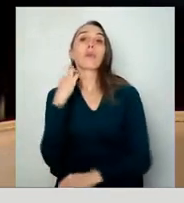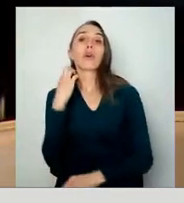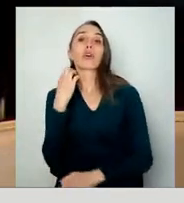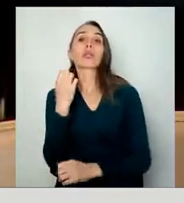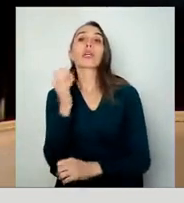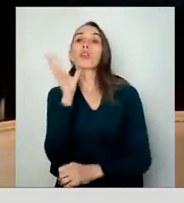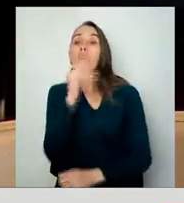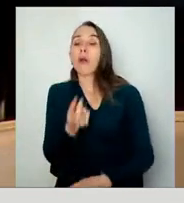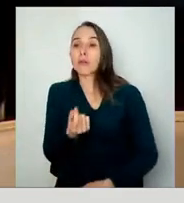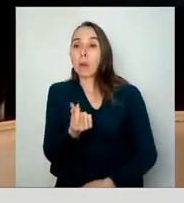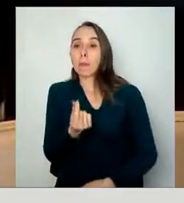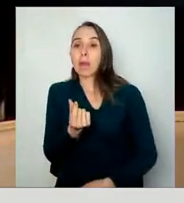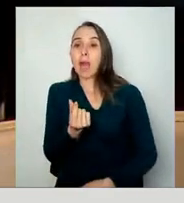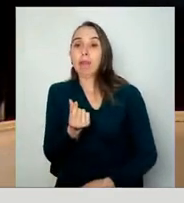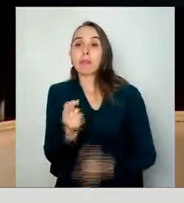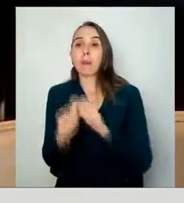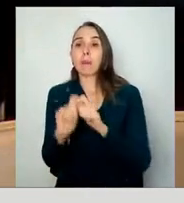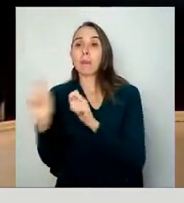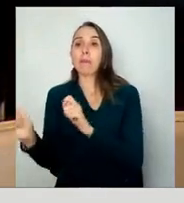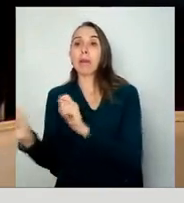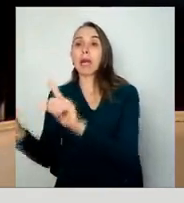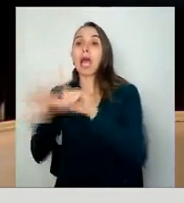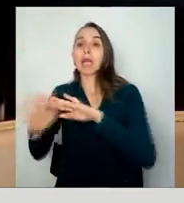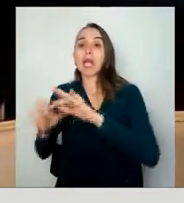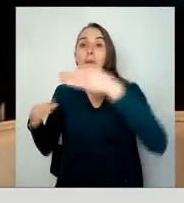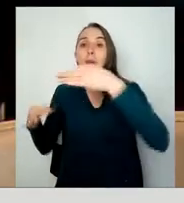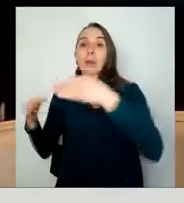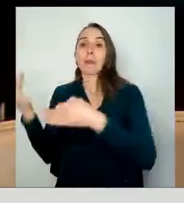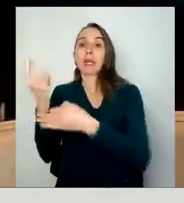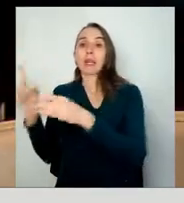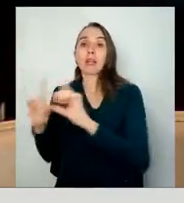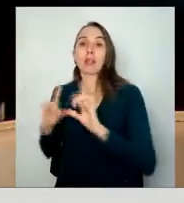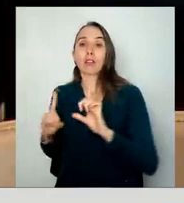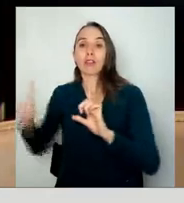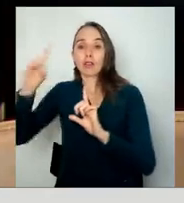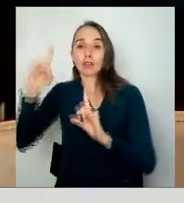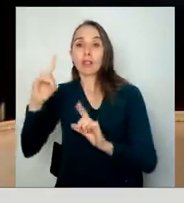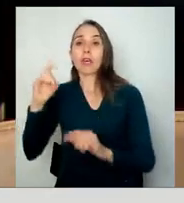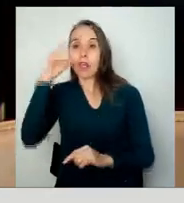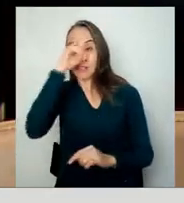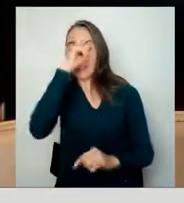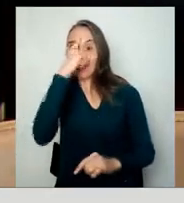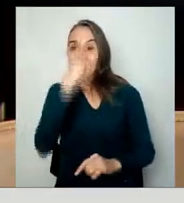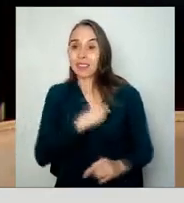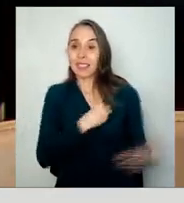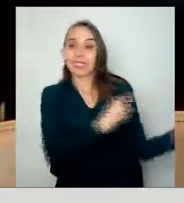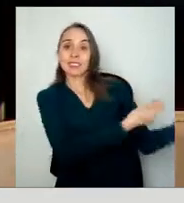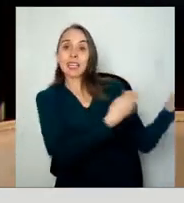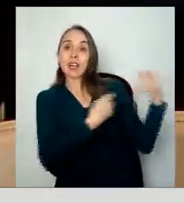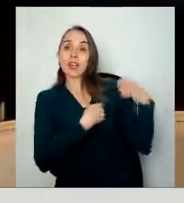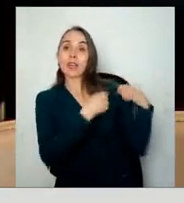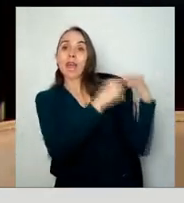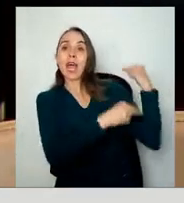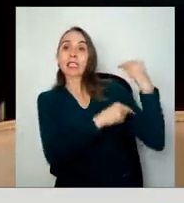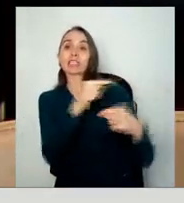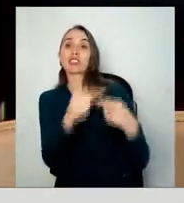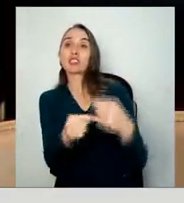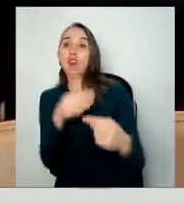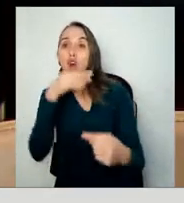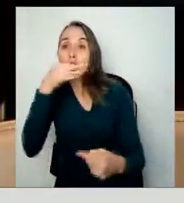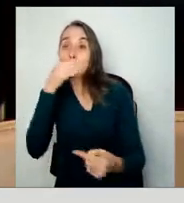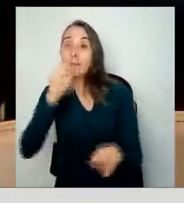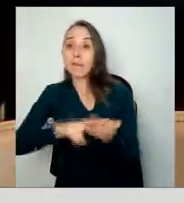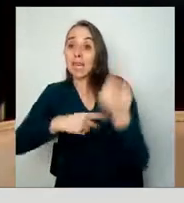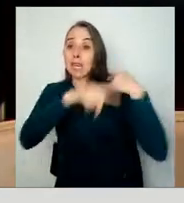para ello Qué triste y vergonzosa presidente es la herencia que nos entrega esta historia en la que uno de nuestros Héroes